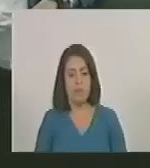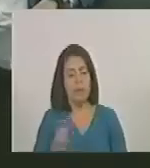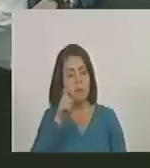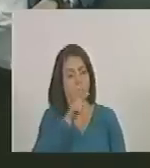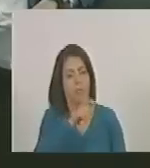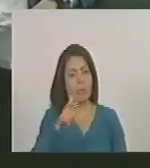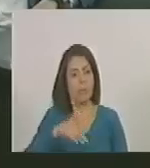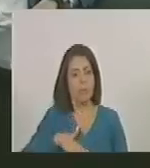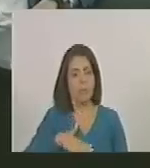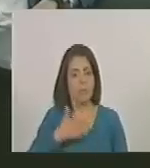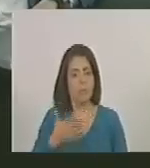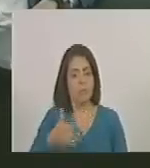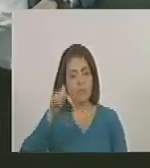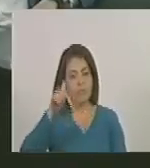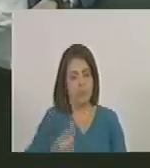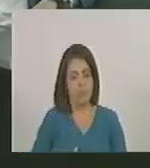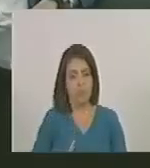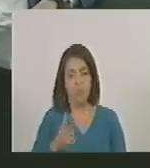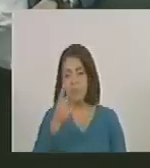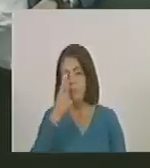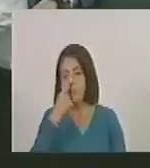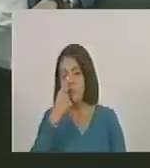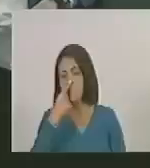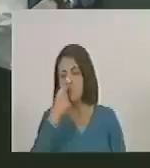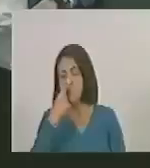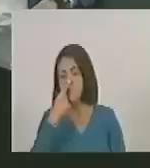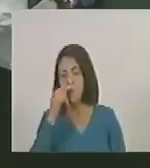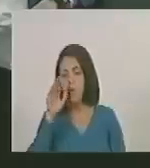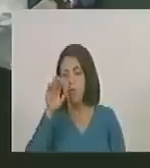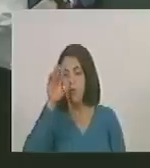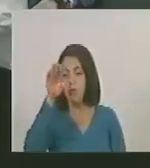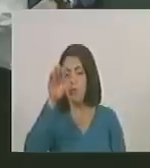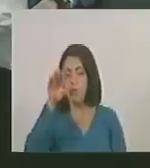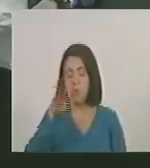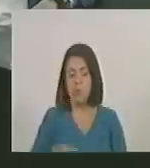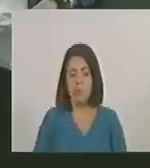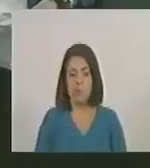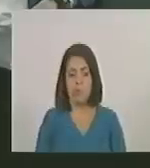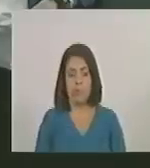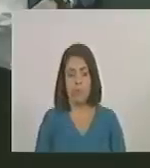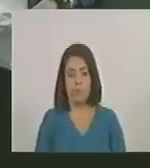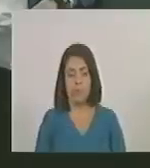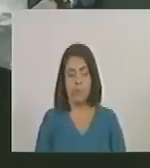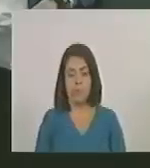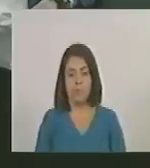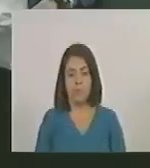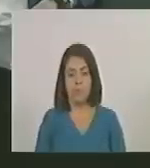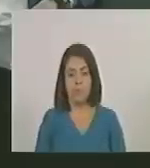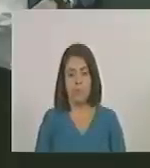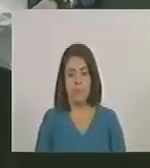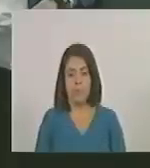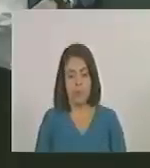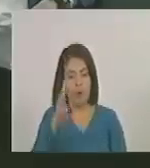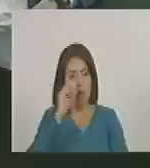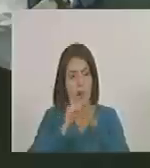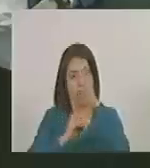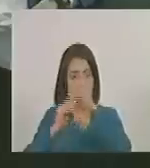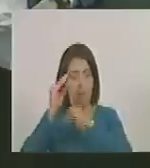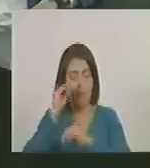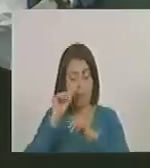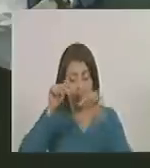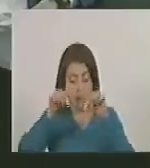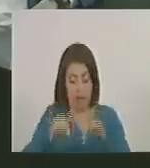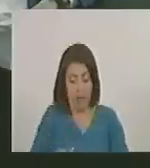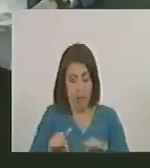pueblo que puede olfatear el futuro y aprender del